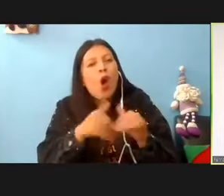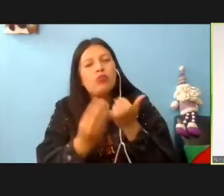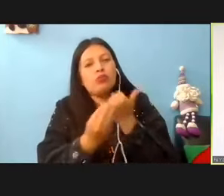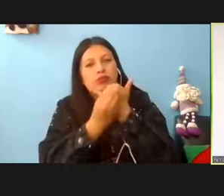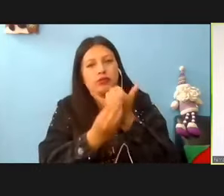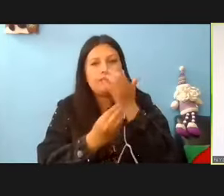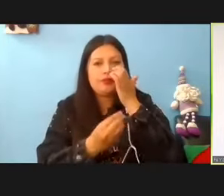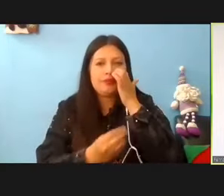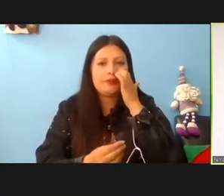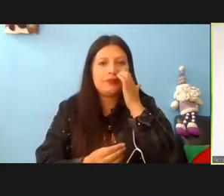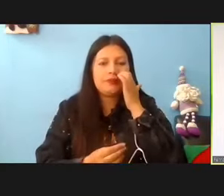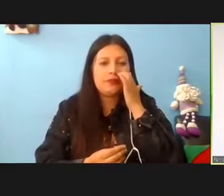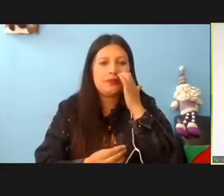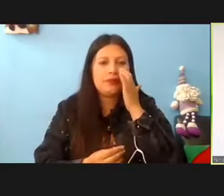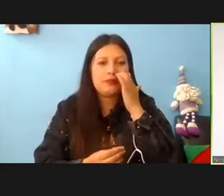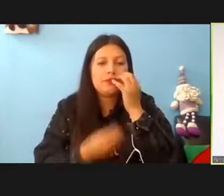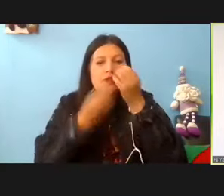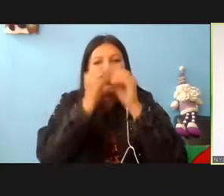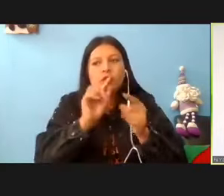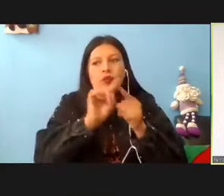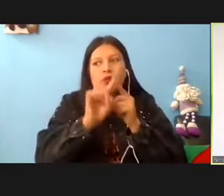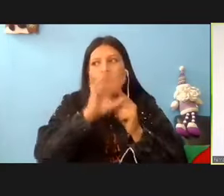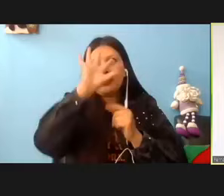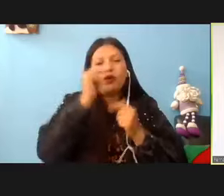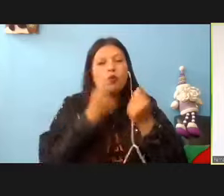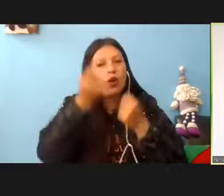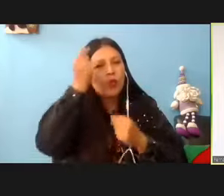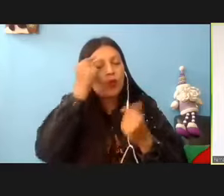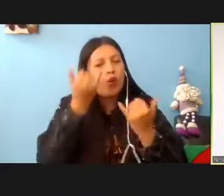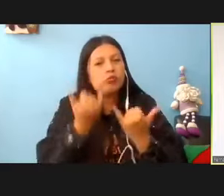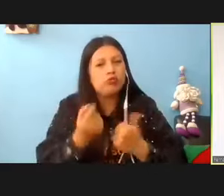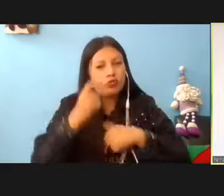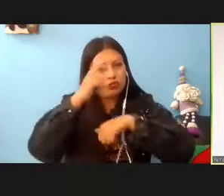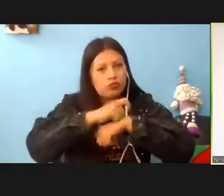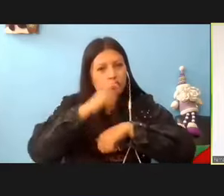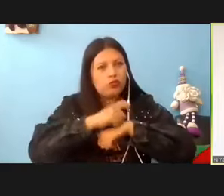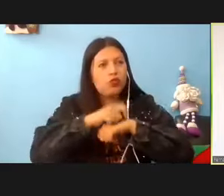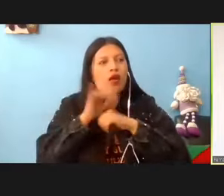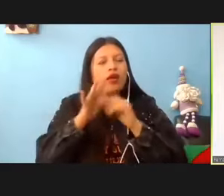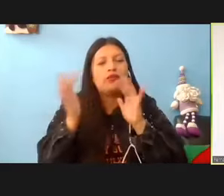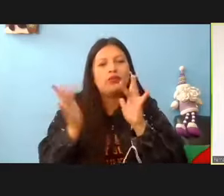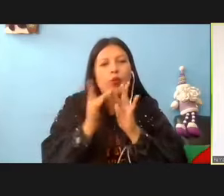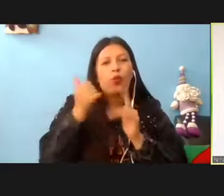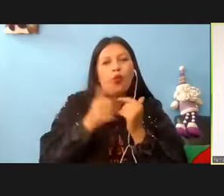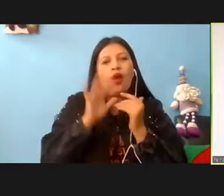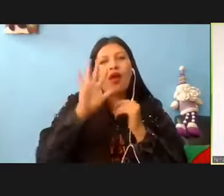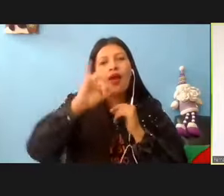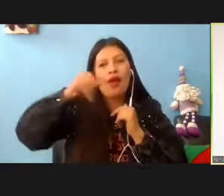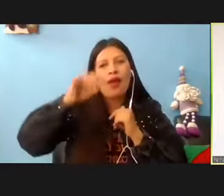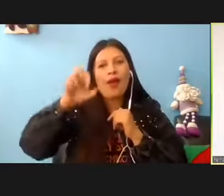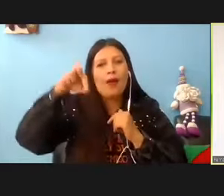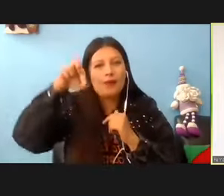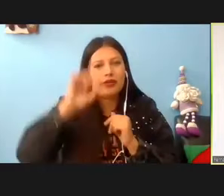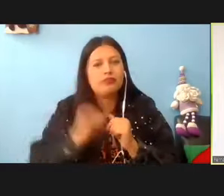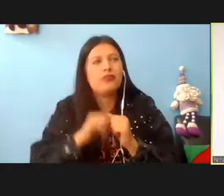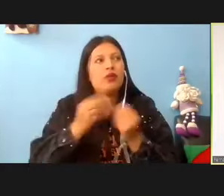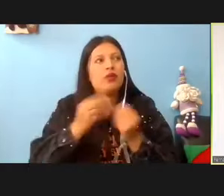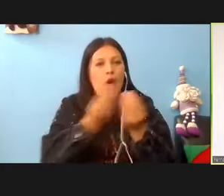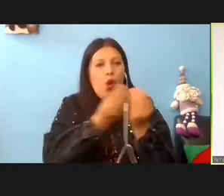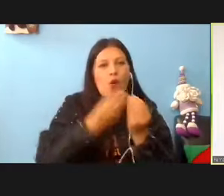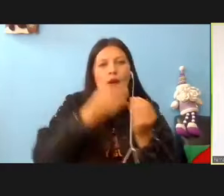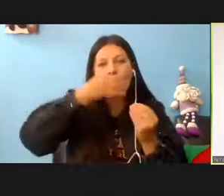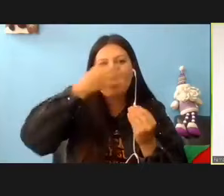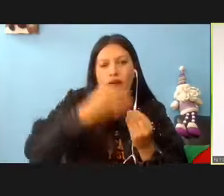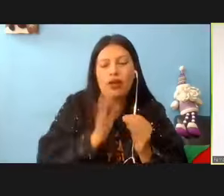concretamente pues, las dinámicas de la memoria en estos momentos con respecto a la JEP, a la Comisión de la Verdad,